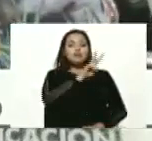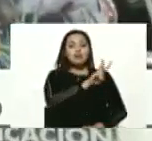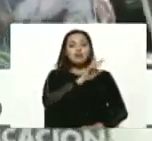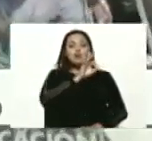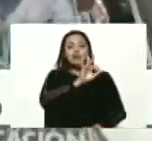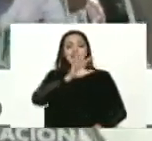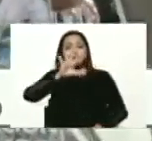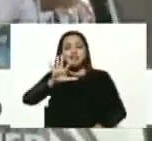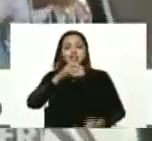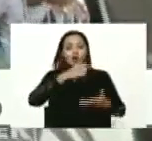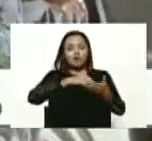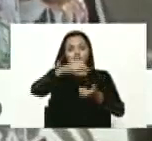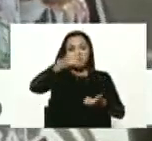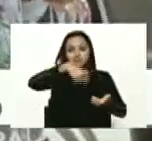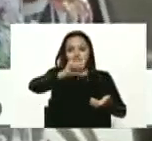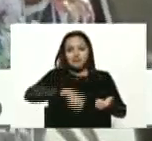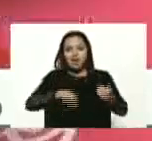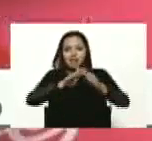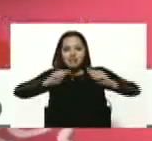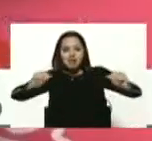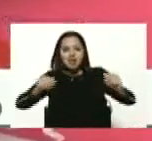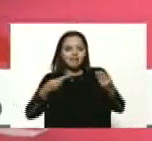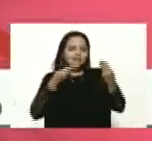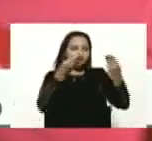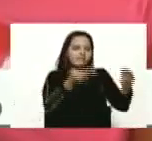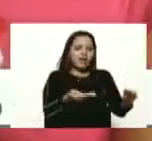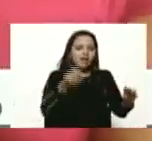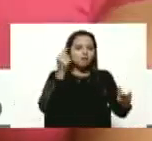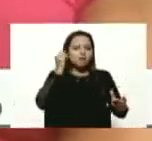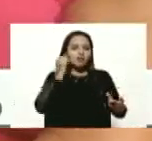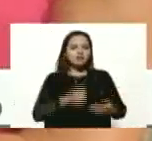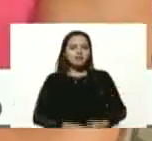435 títulos de tierras que se le entregan hoy a las mujeres,